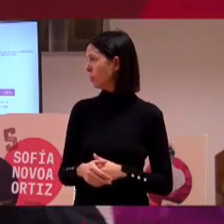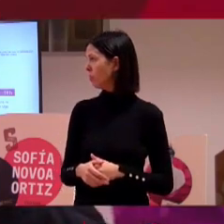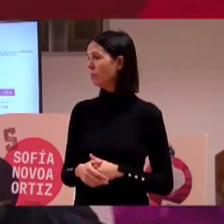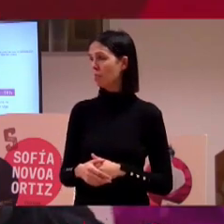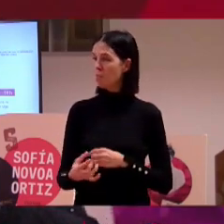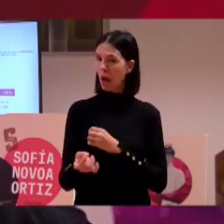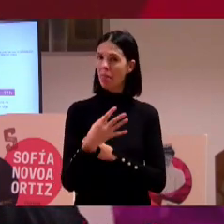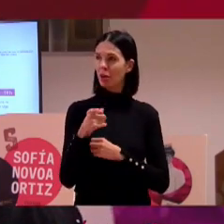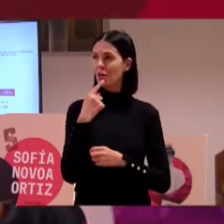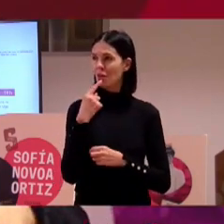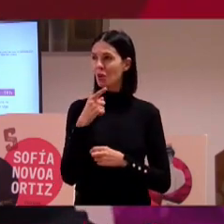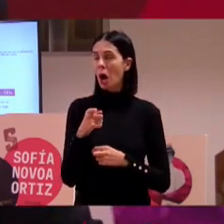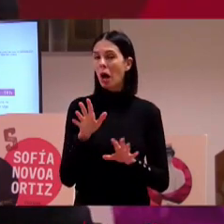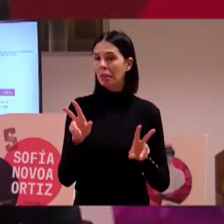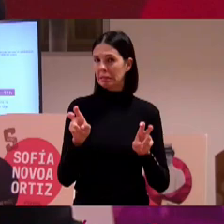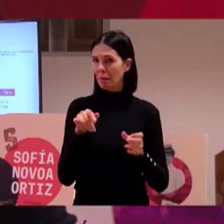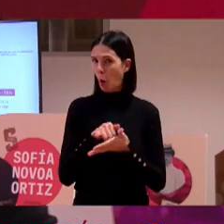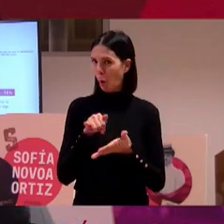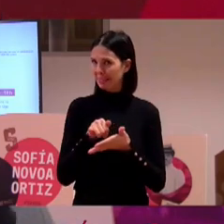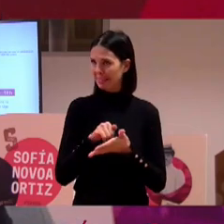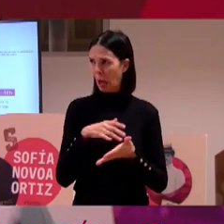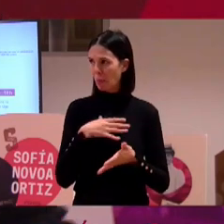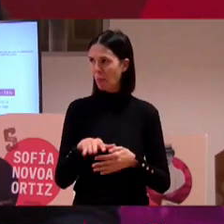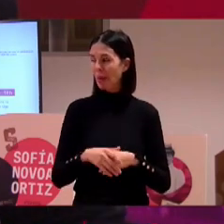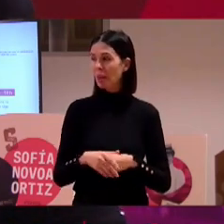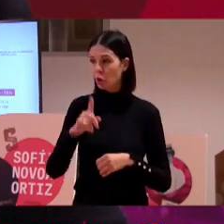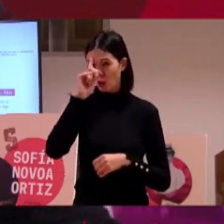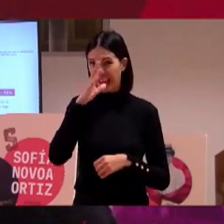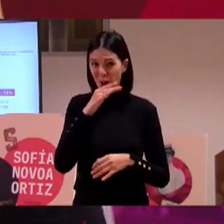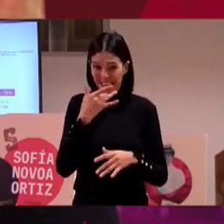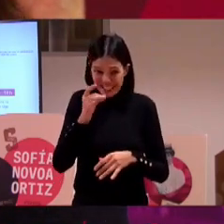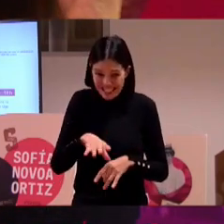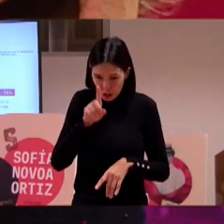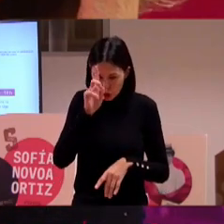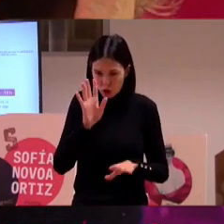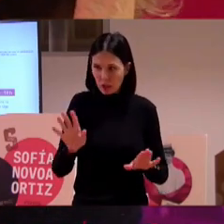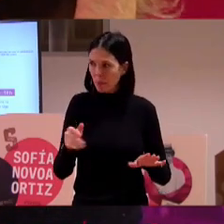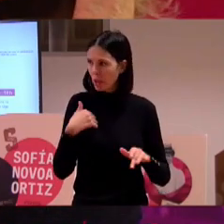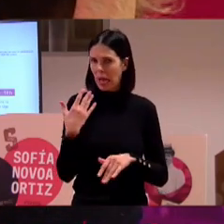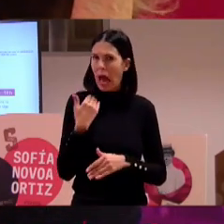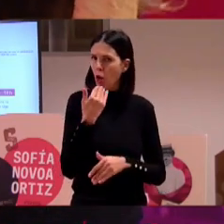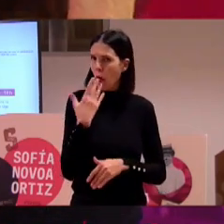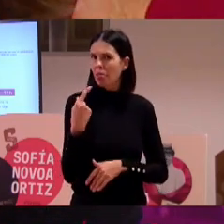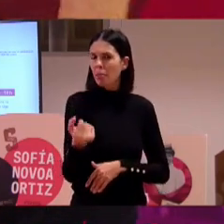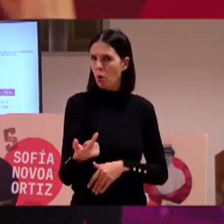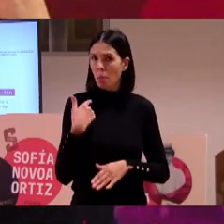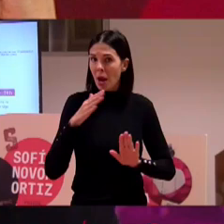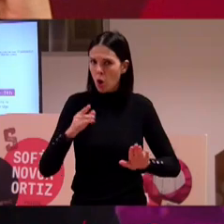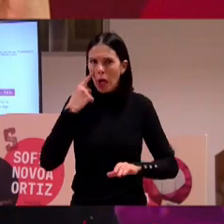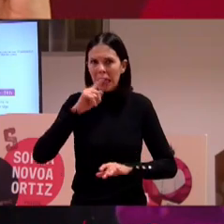muy activo. Sí, por eso. No sé, vale, vale, no sé vale. Que no tiene ahora, pero es una cosa que tiene. Vale, vale, pero vale. Es